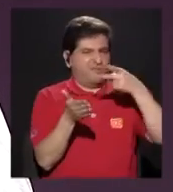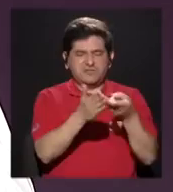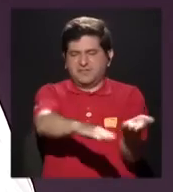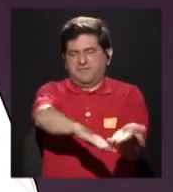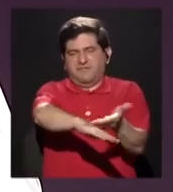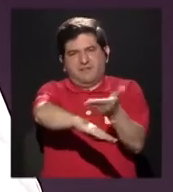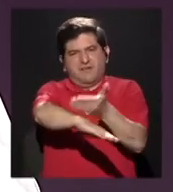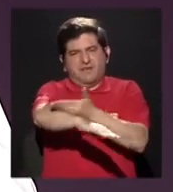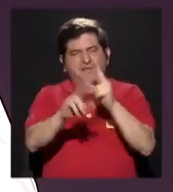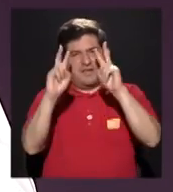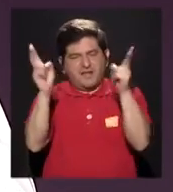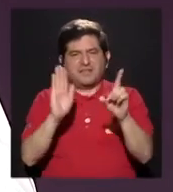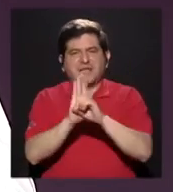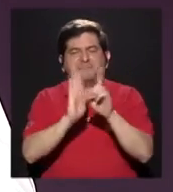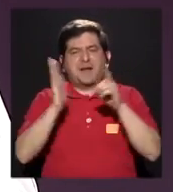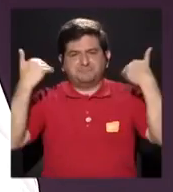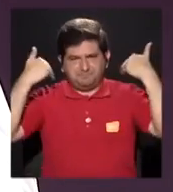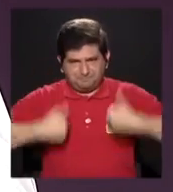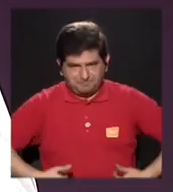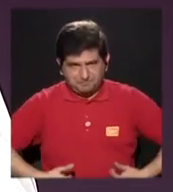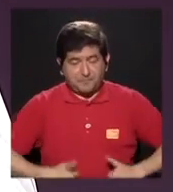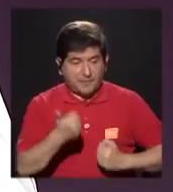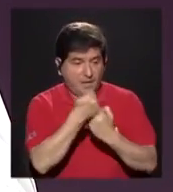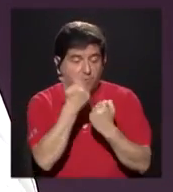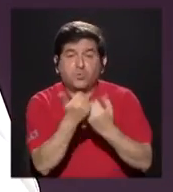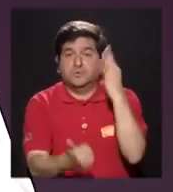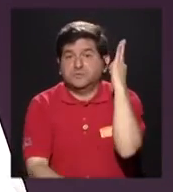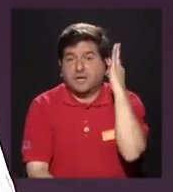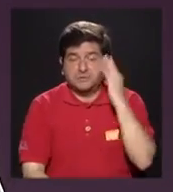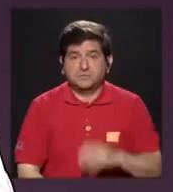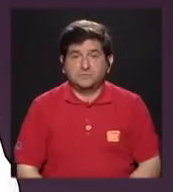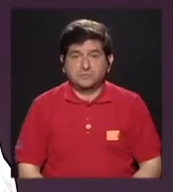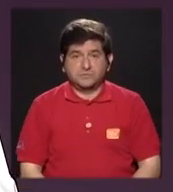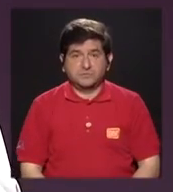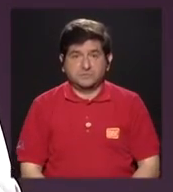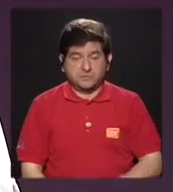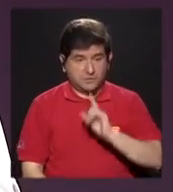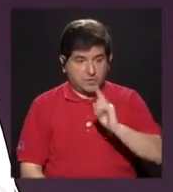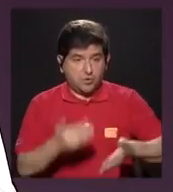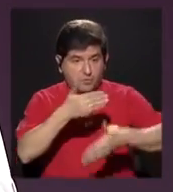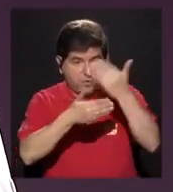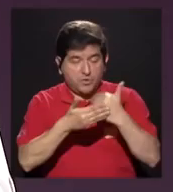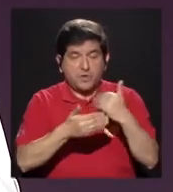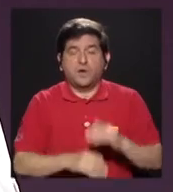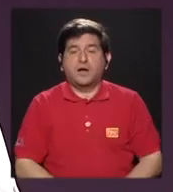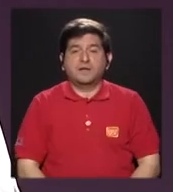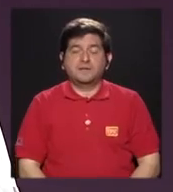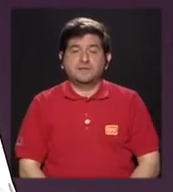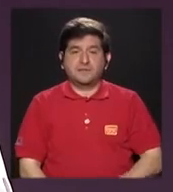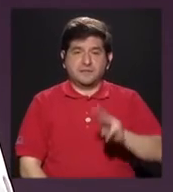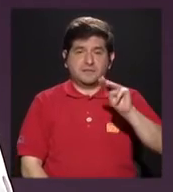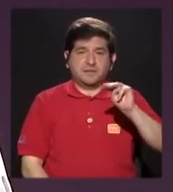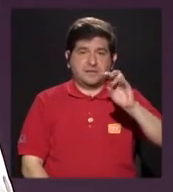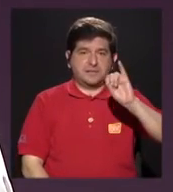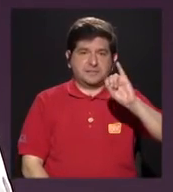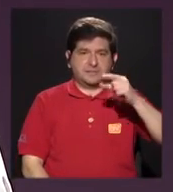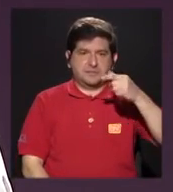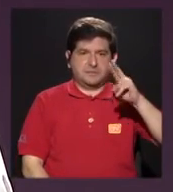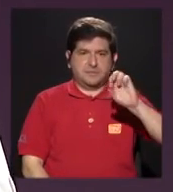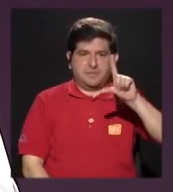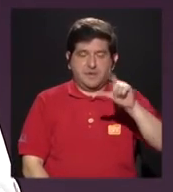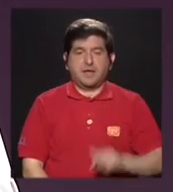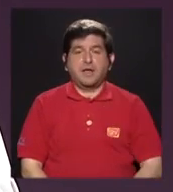en el tema de derechos humanos a favor de las mujeres y como hijo como indio miguel o sea a favor de los hombres también